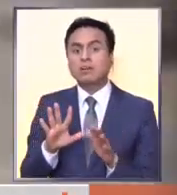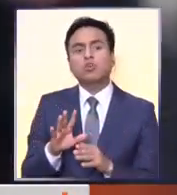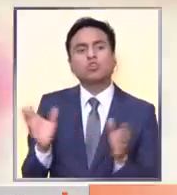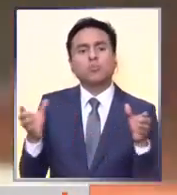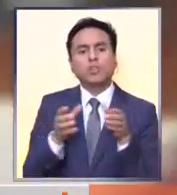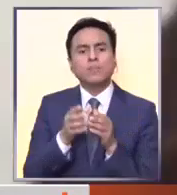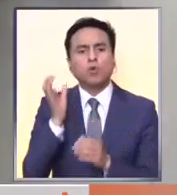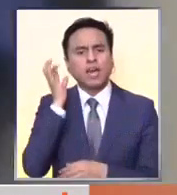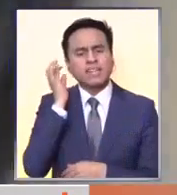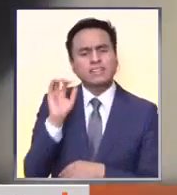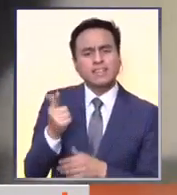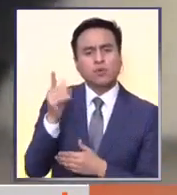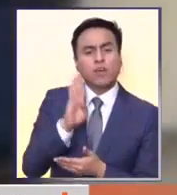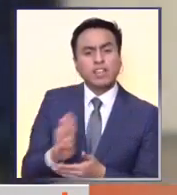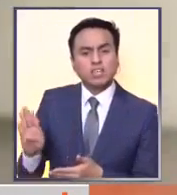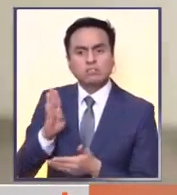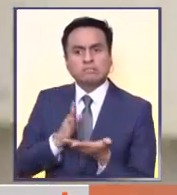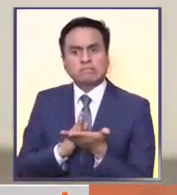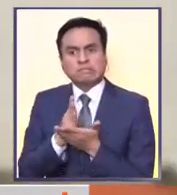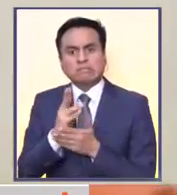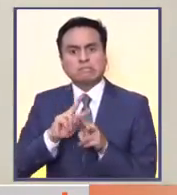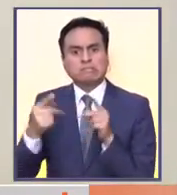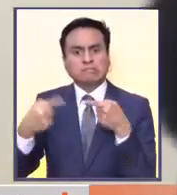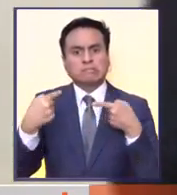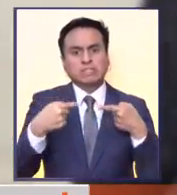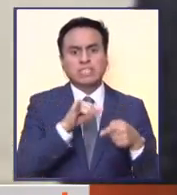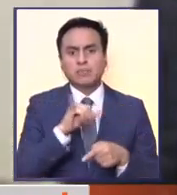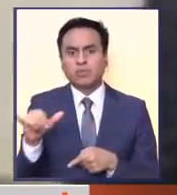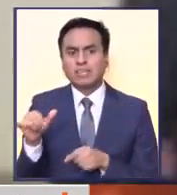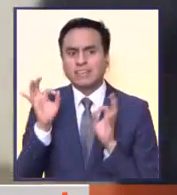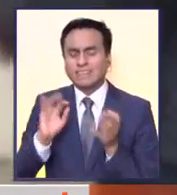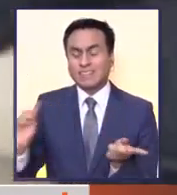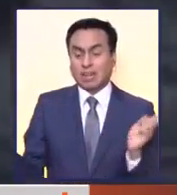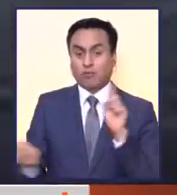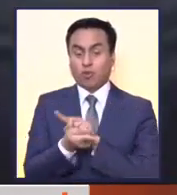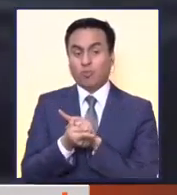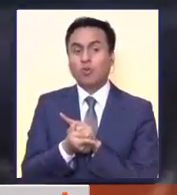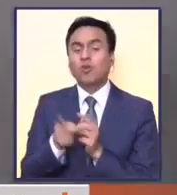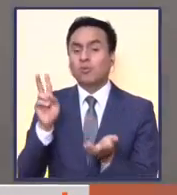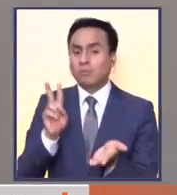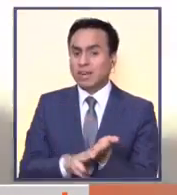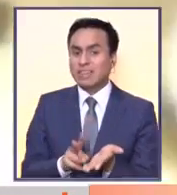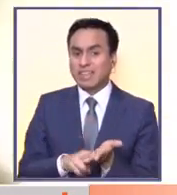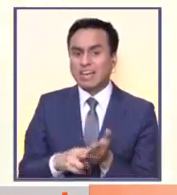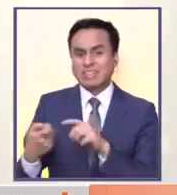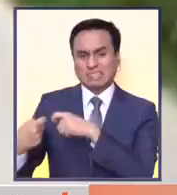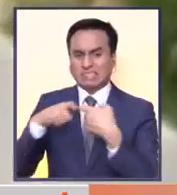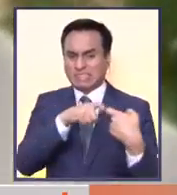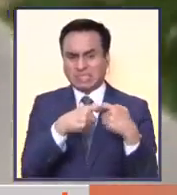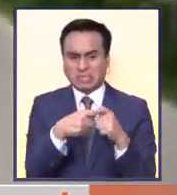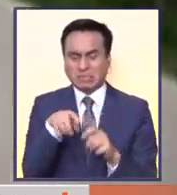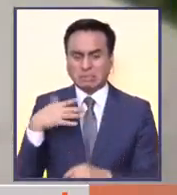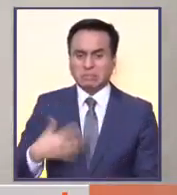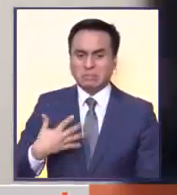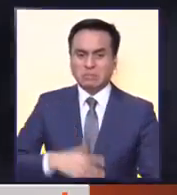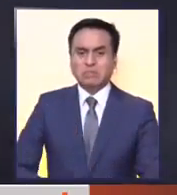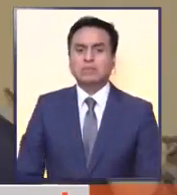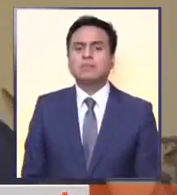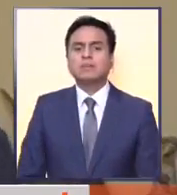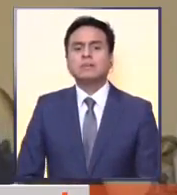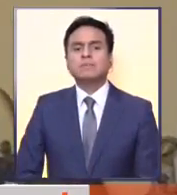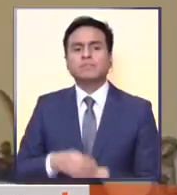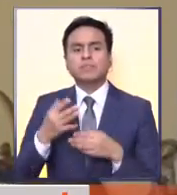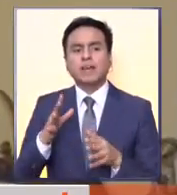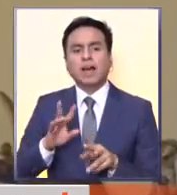comenzaron un enfrentamiento en cosa de minutos se transformó en una verdadera batalla campal una vez